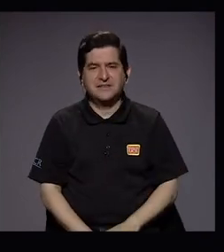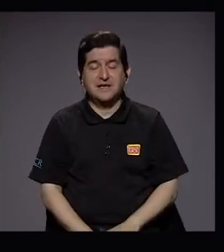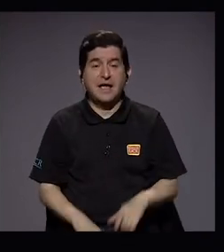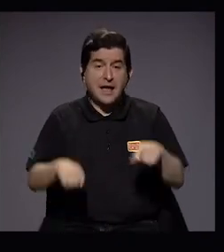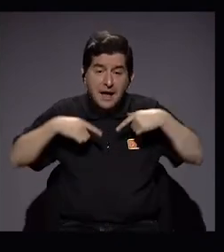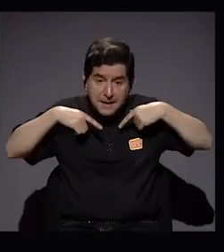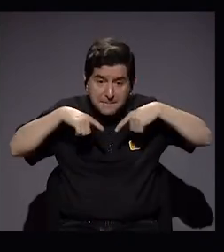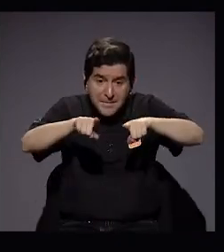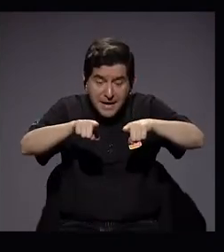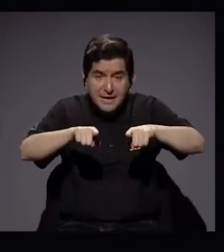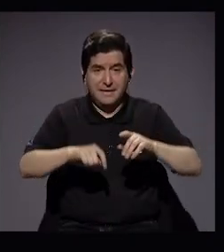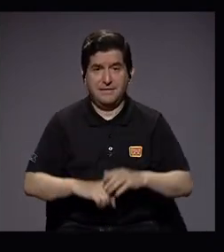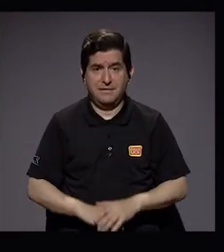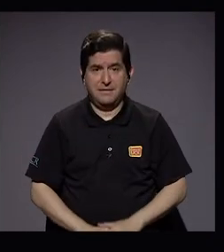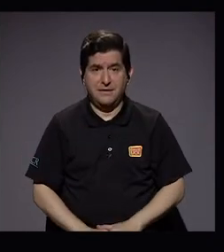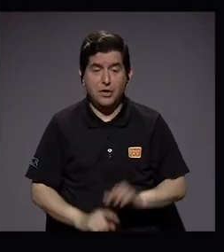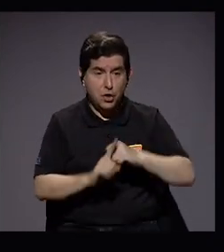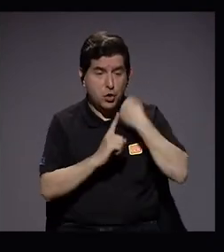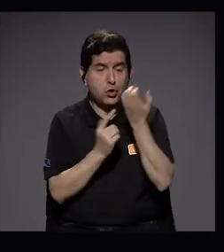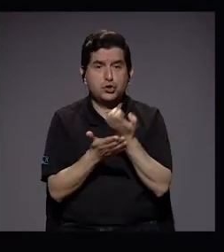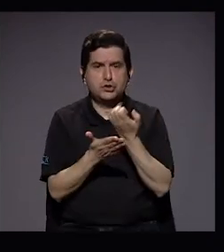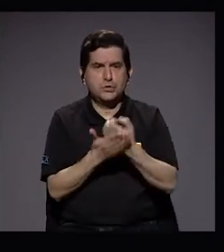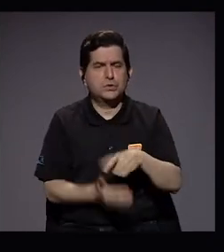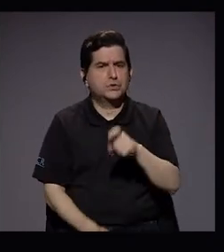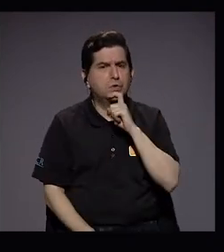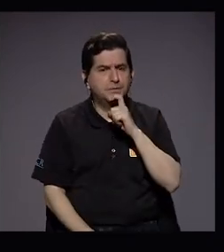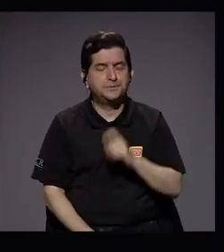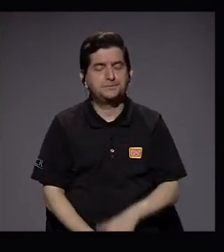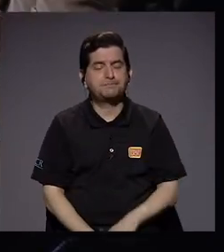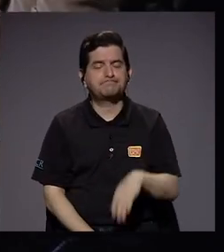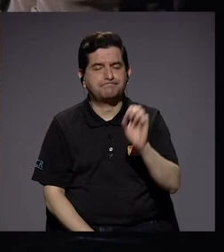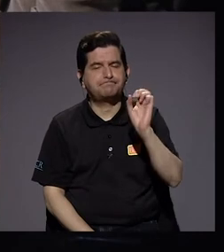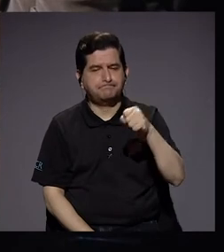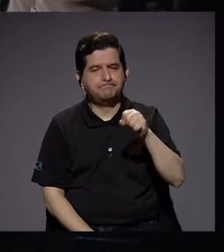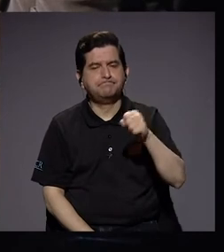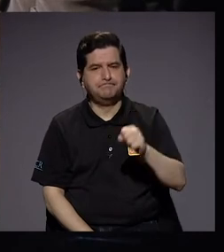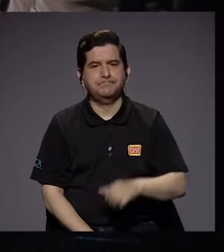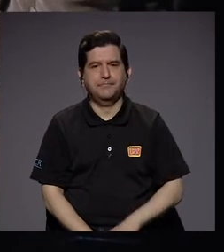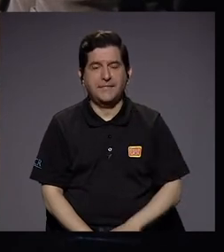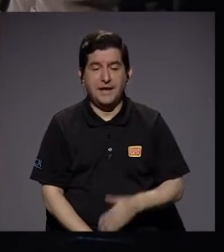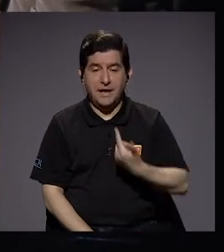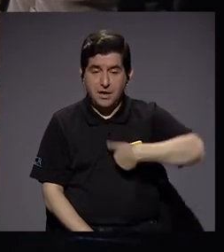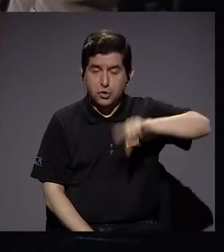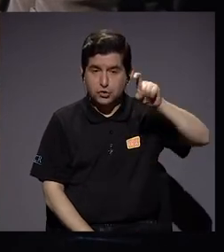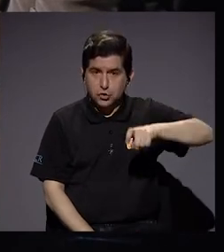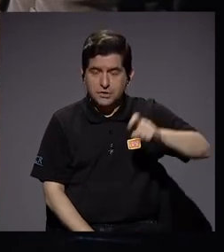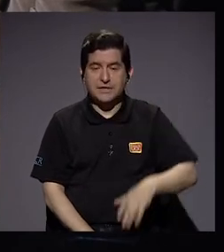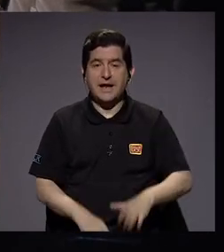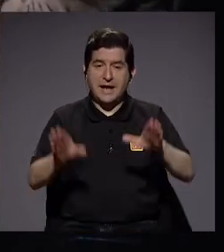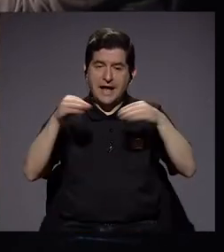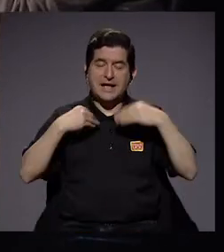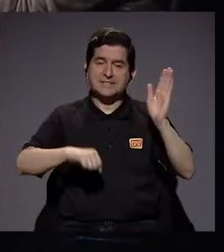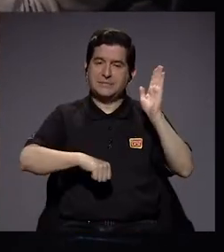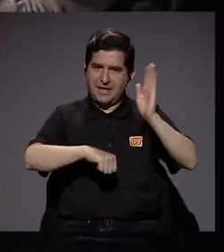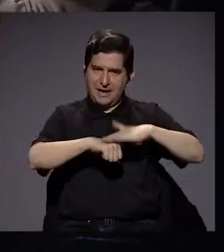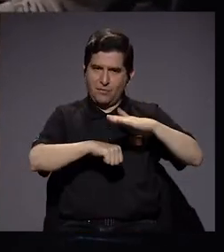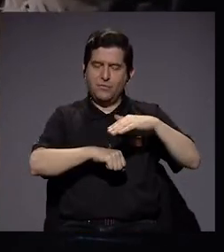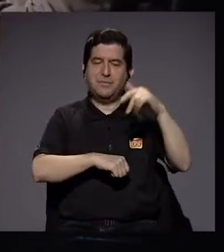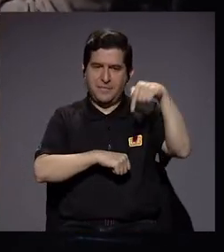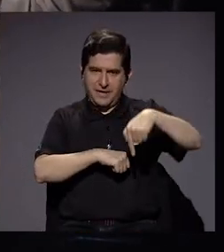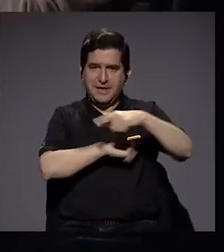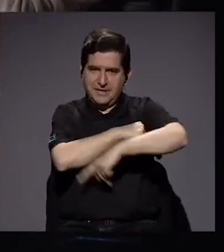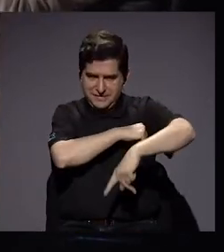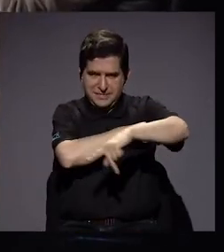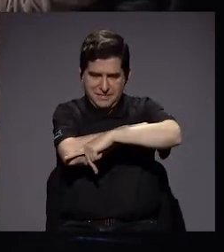trámites y paralelamente a eso nos atraviesa una situación claro. económica grave. Bueno, definitivamente tenemos que hacer un mea culpa como